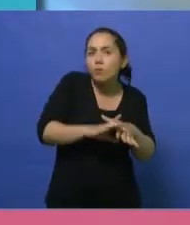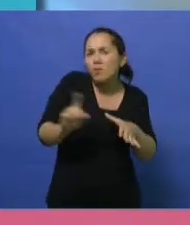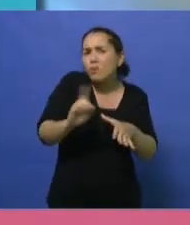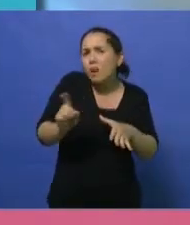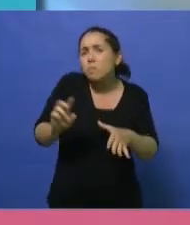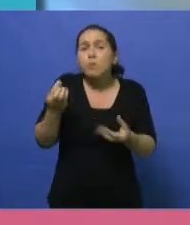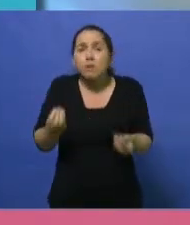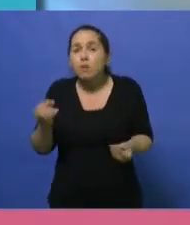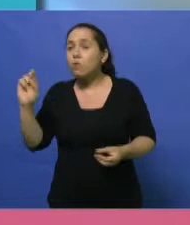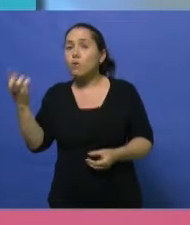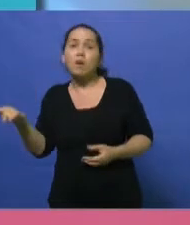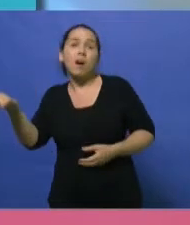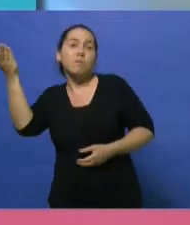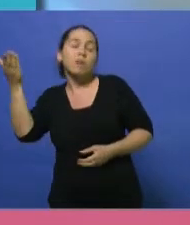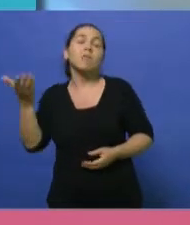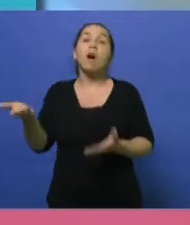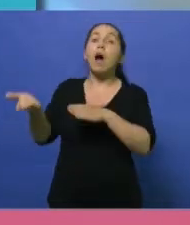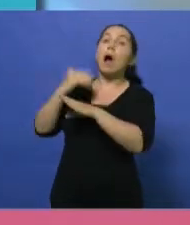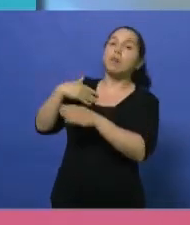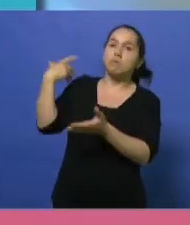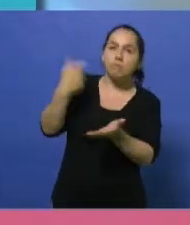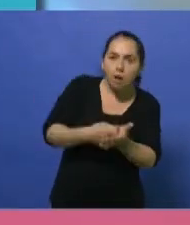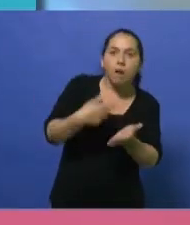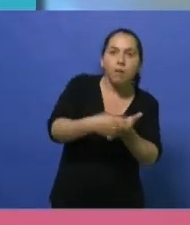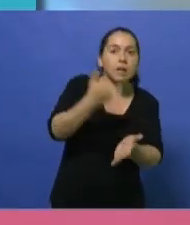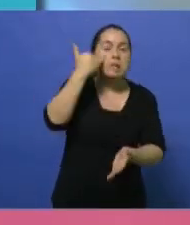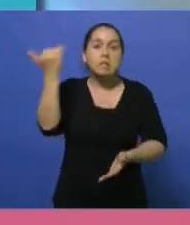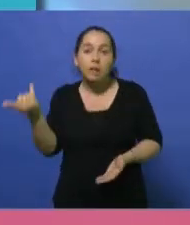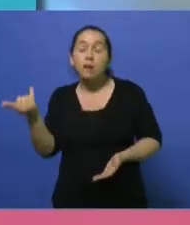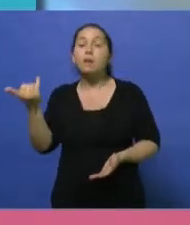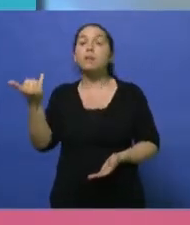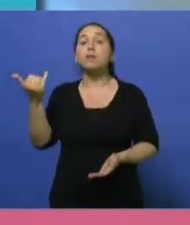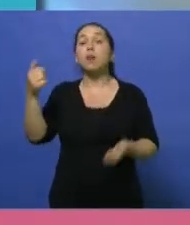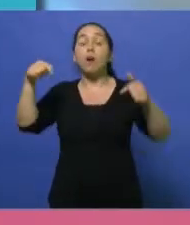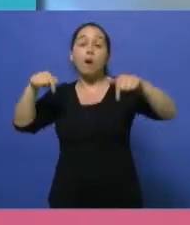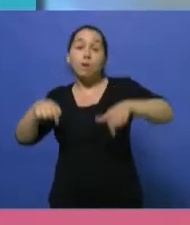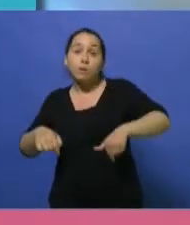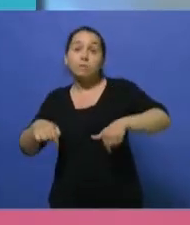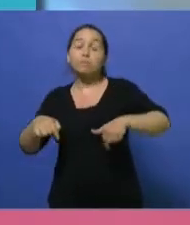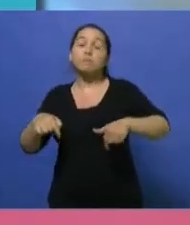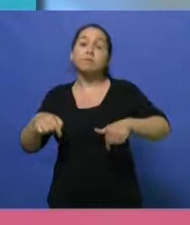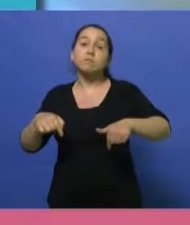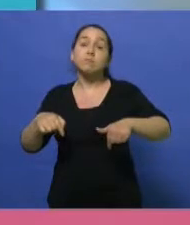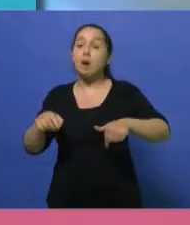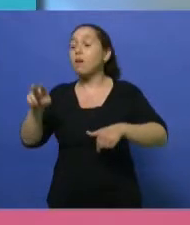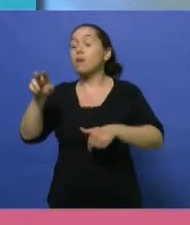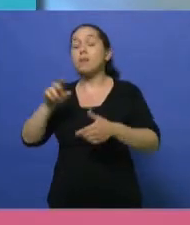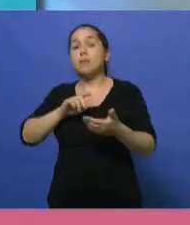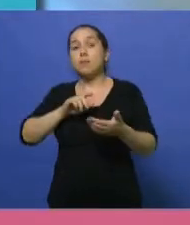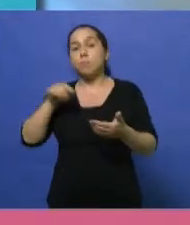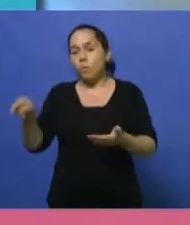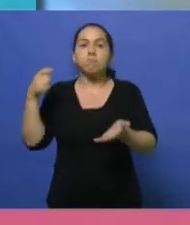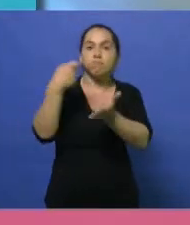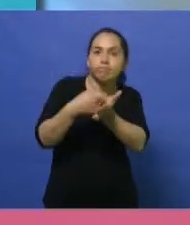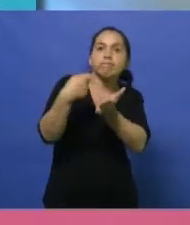te lo cobraron? Sí, ya te lo cobraron. Pero deciden cobrarte durante 2 años una